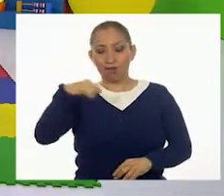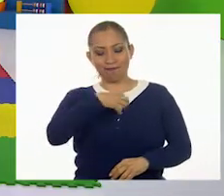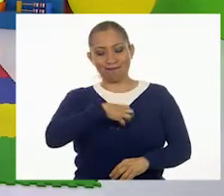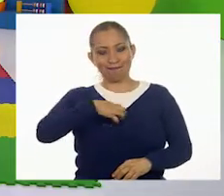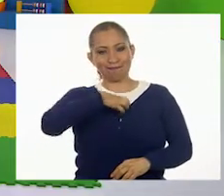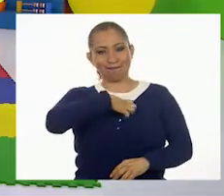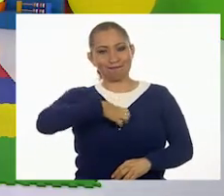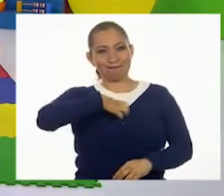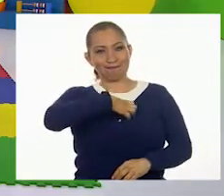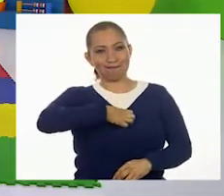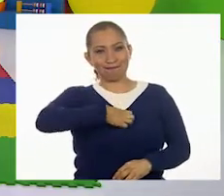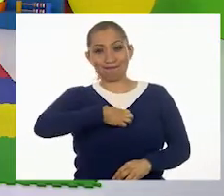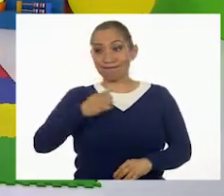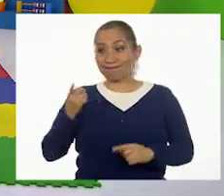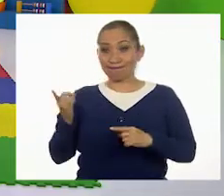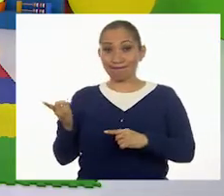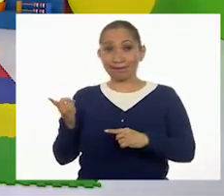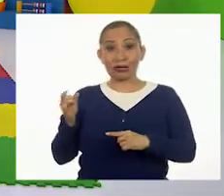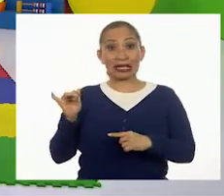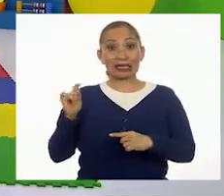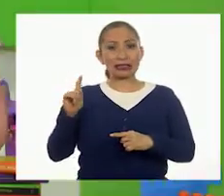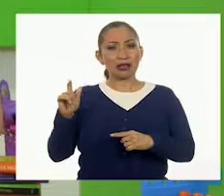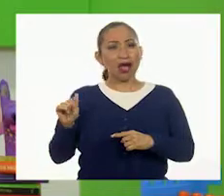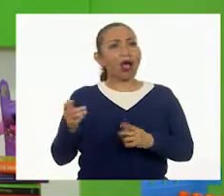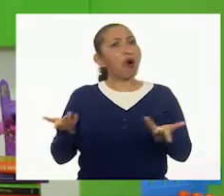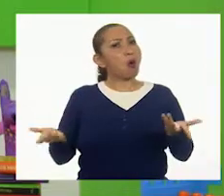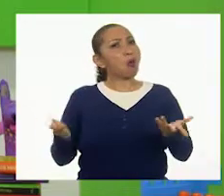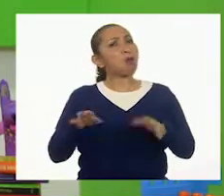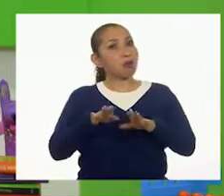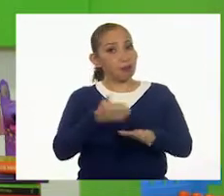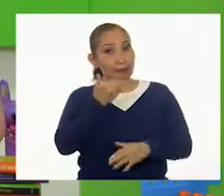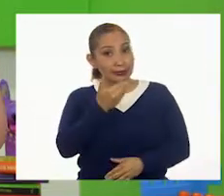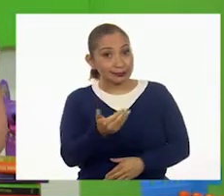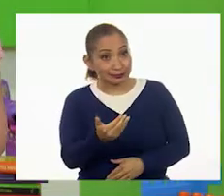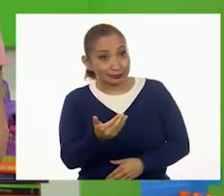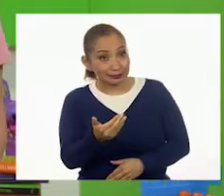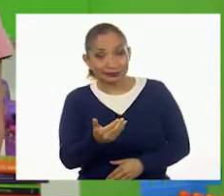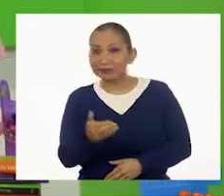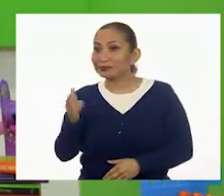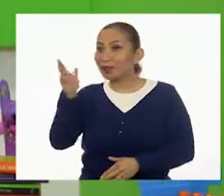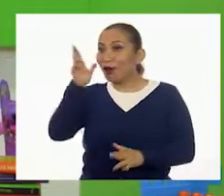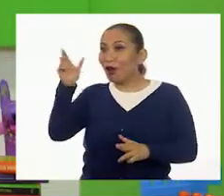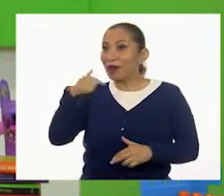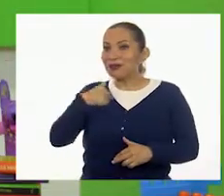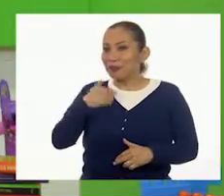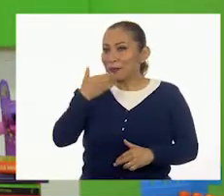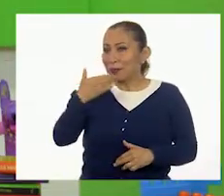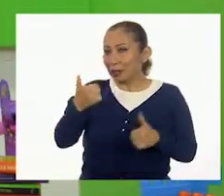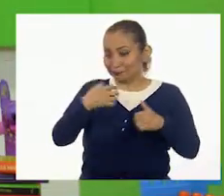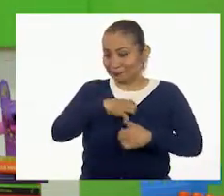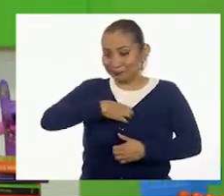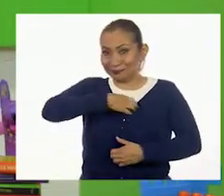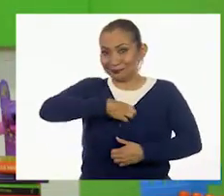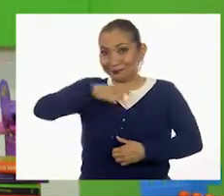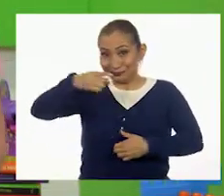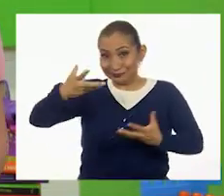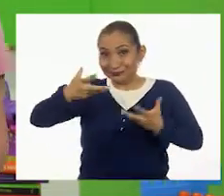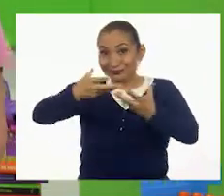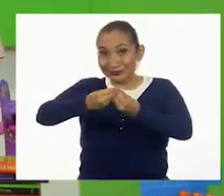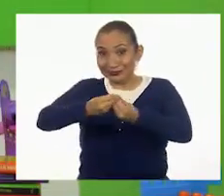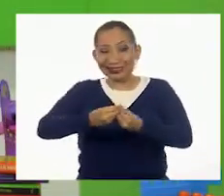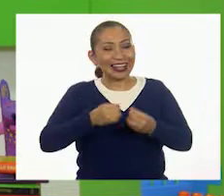contentos también de saludar nuevamente a Itza. Hola, Itza, ¿cómo estás? Bienvenida. Hola, estoy muy bien. Estoy muy contenta de estar con